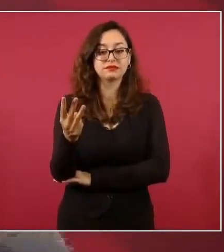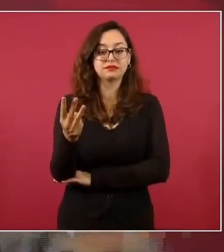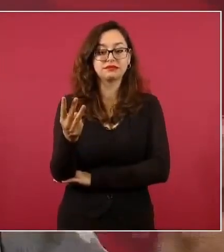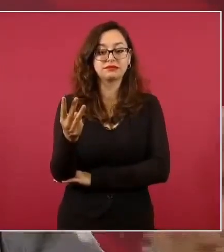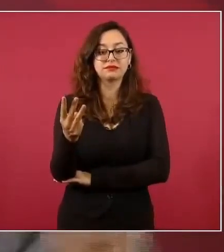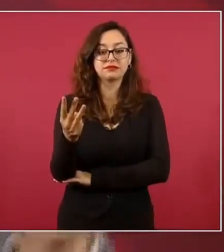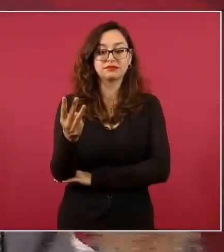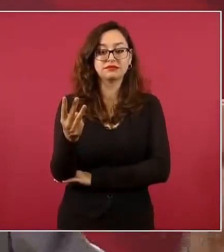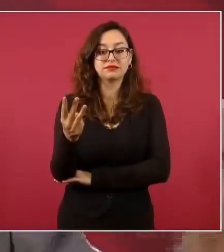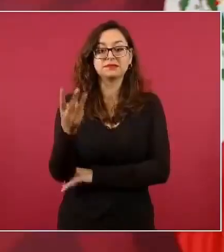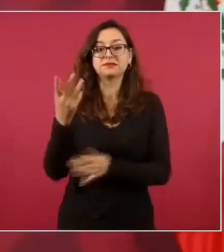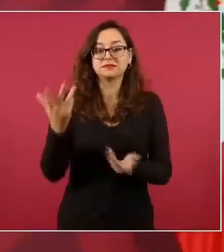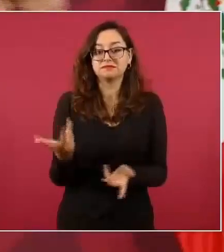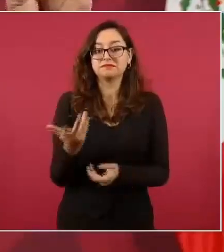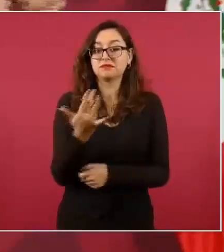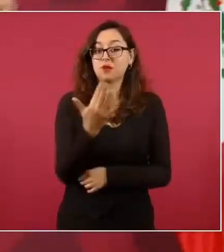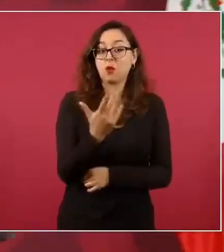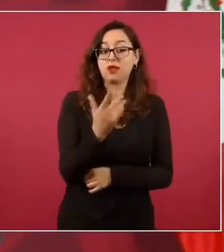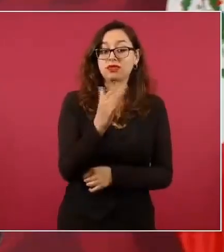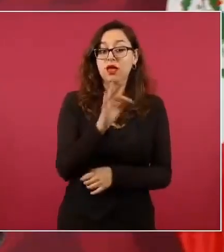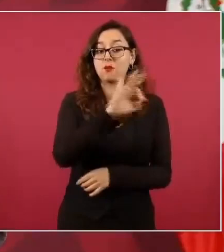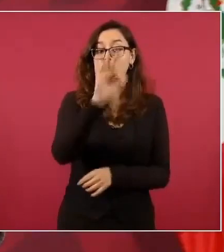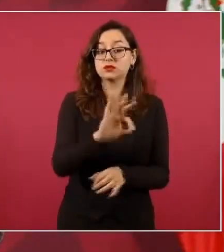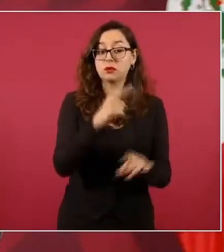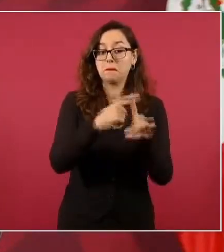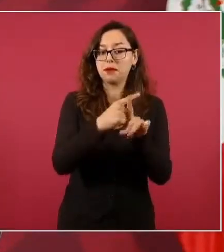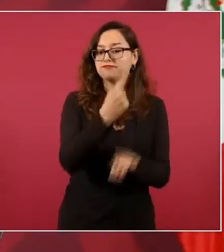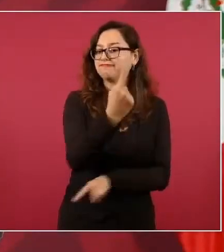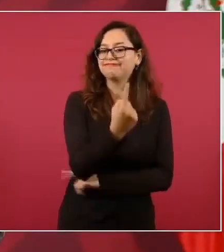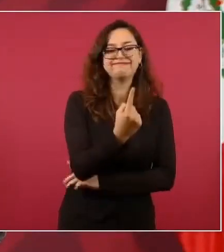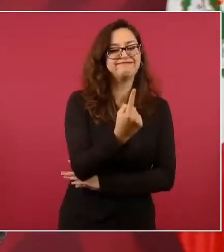No es la mitad más uno.